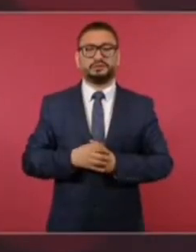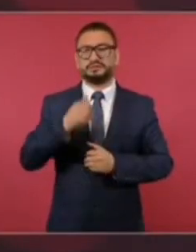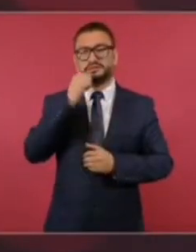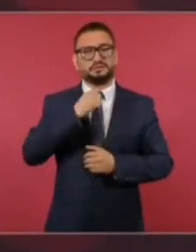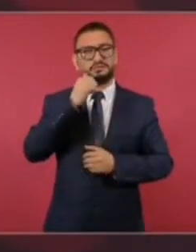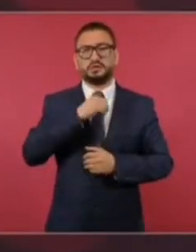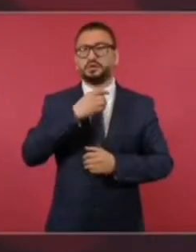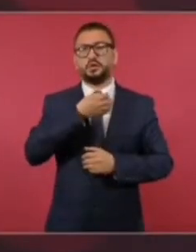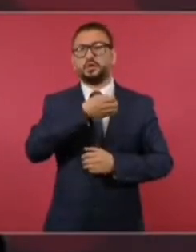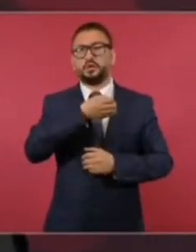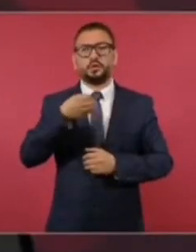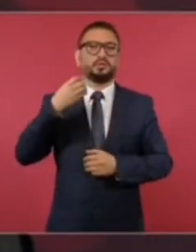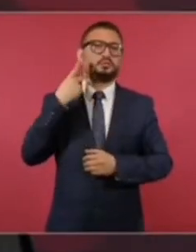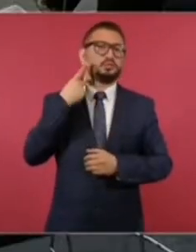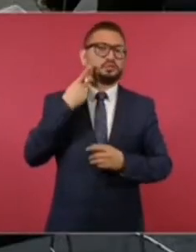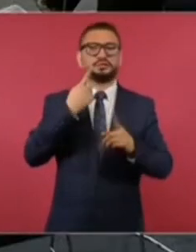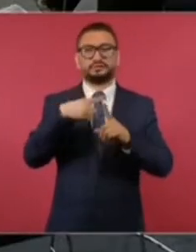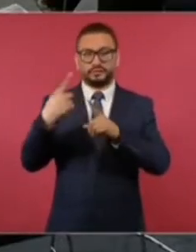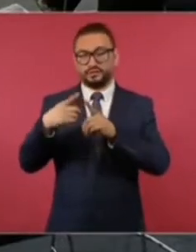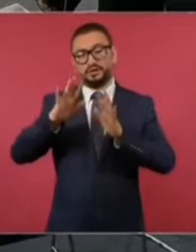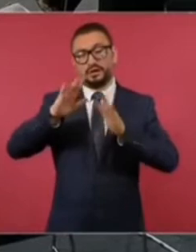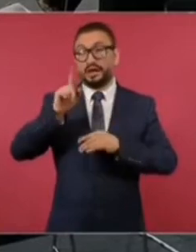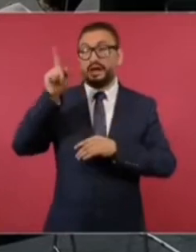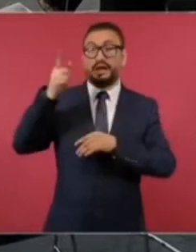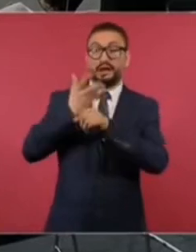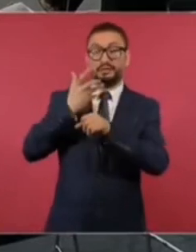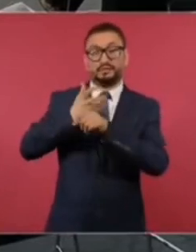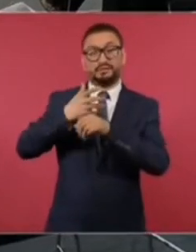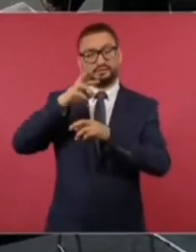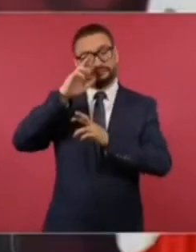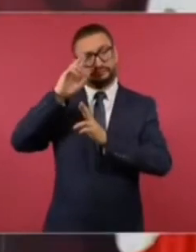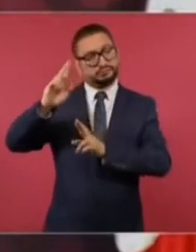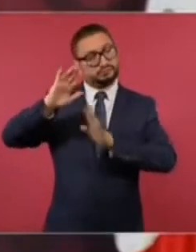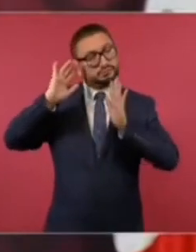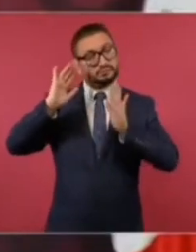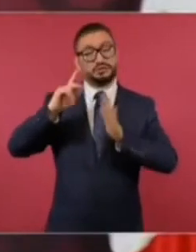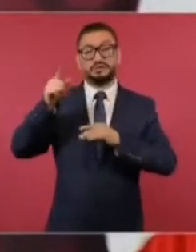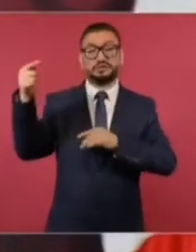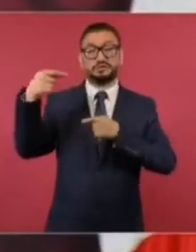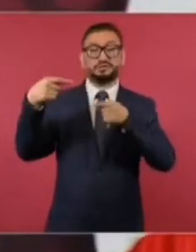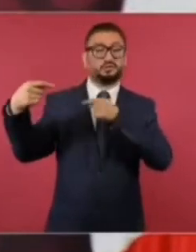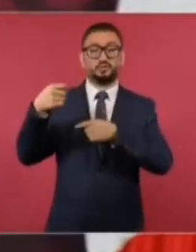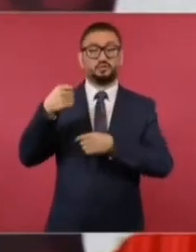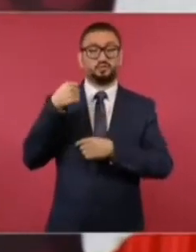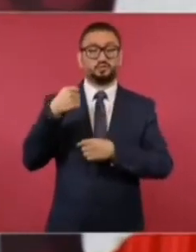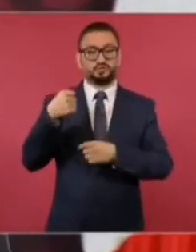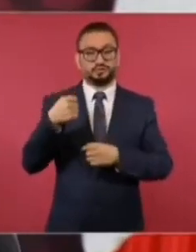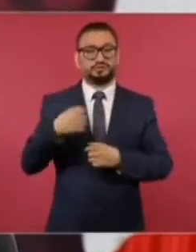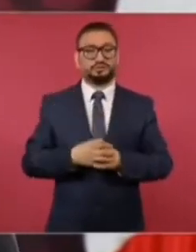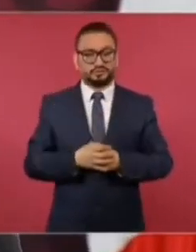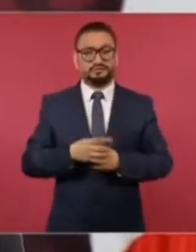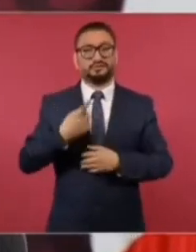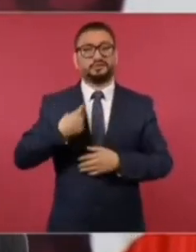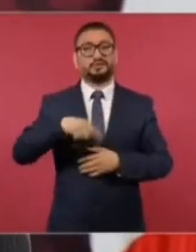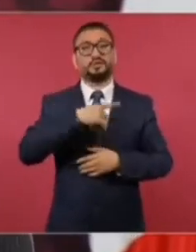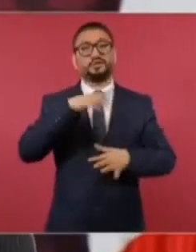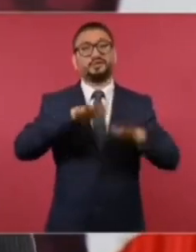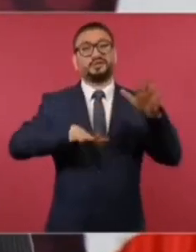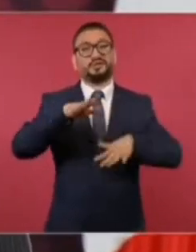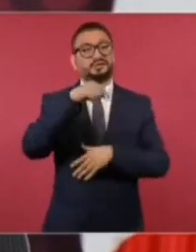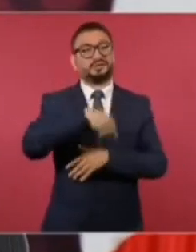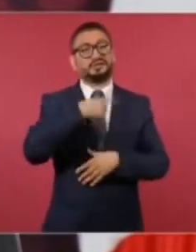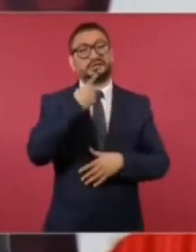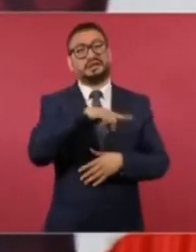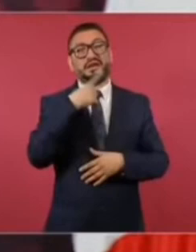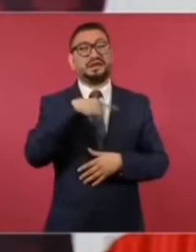Allá, con todo respeto, se dan durísimo. Nosotros nos quejamos que la guerra